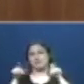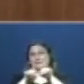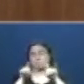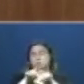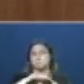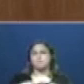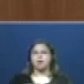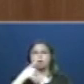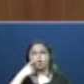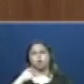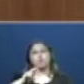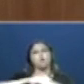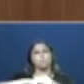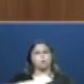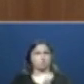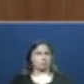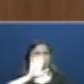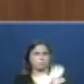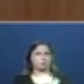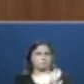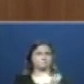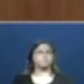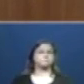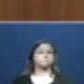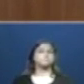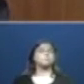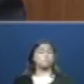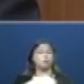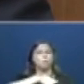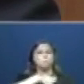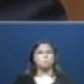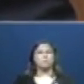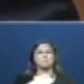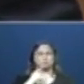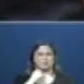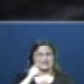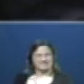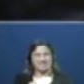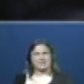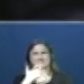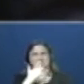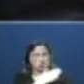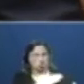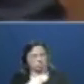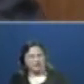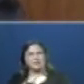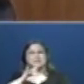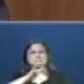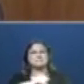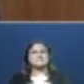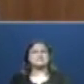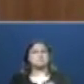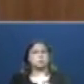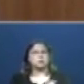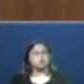Carbón nacional se hace pues imprescindible abordar de modo racional ordenado y con sensibilidad social un nuevo